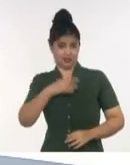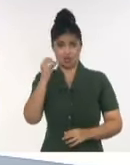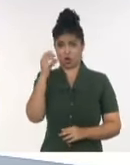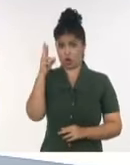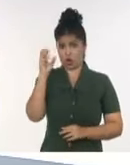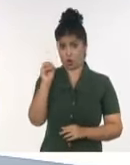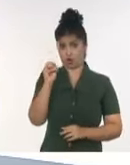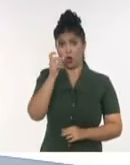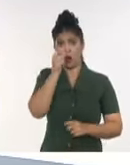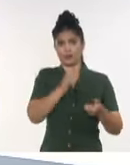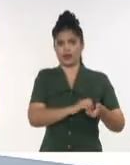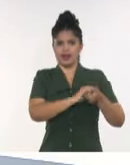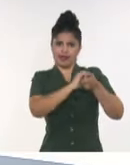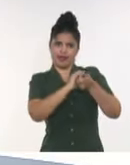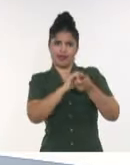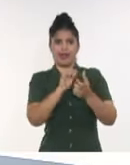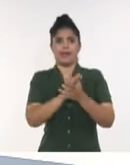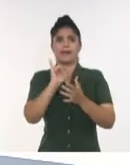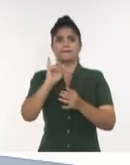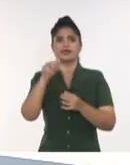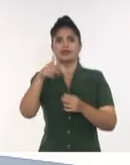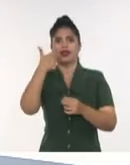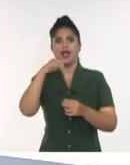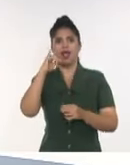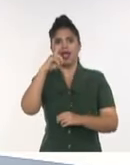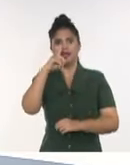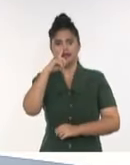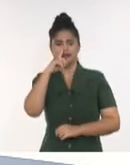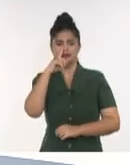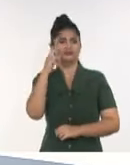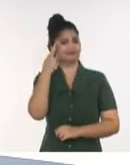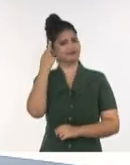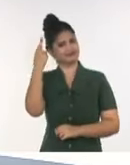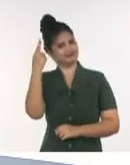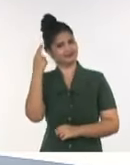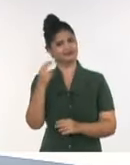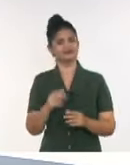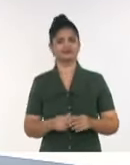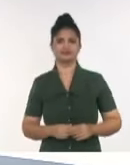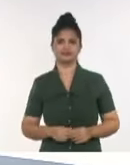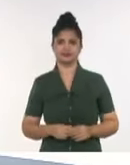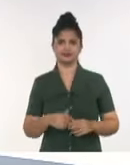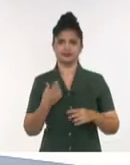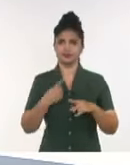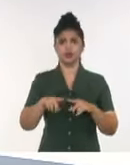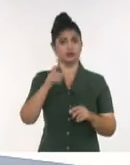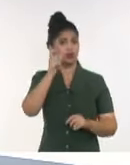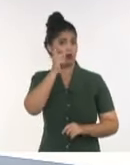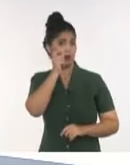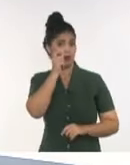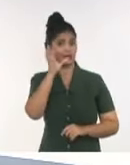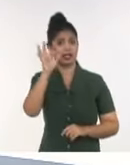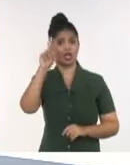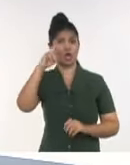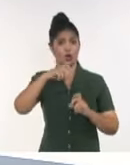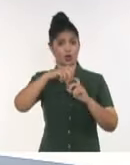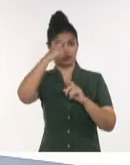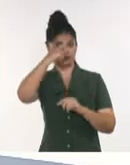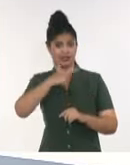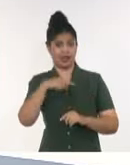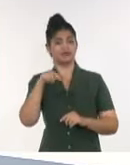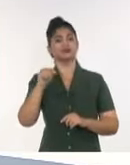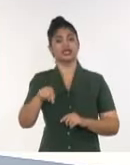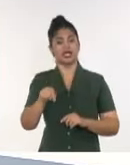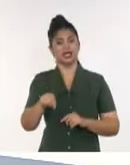significó mucho por la amistad entre ambos pueblos. Y continuamos, el capitalino Luis Sorta, representante de los 67